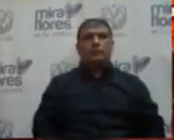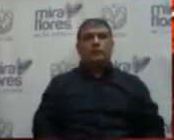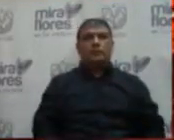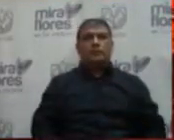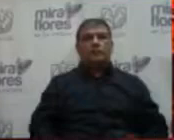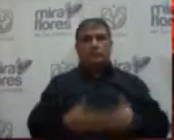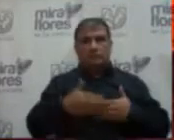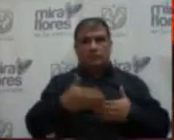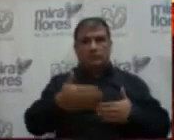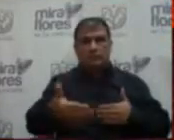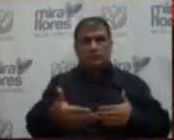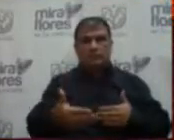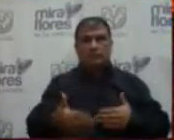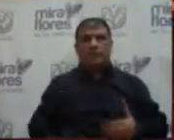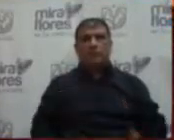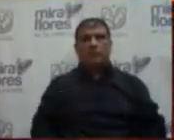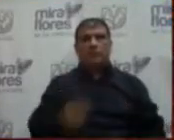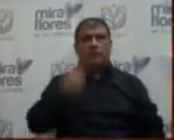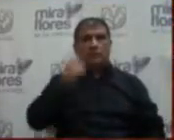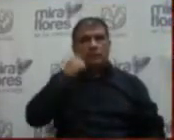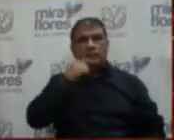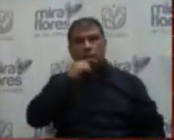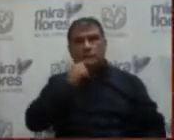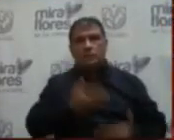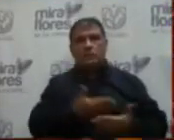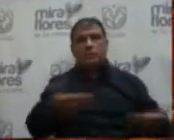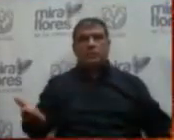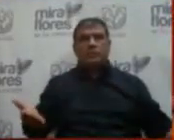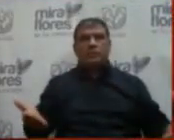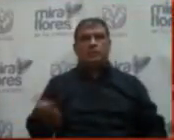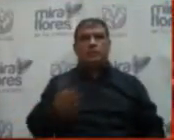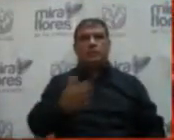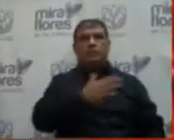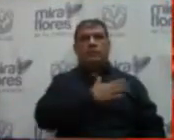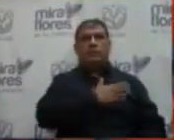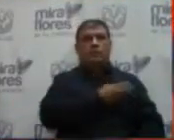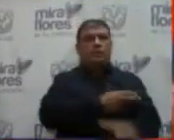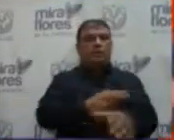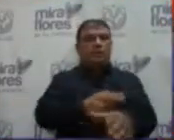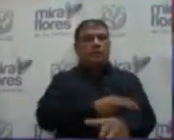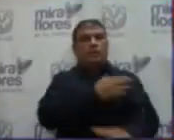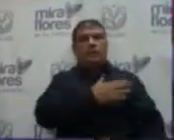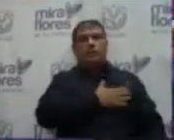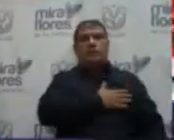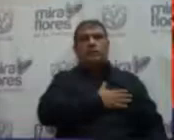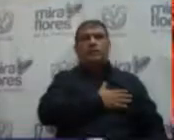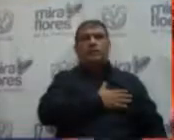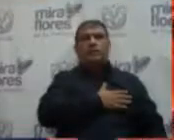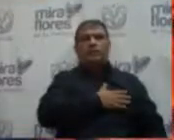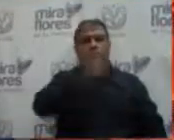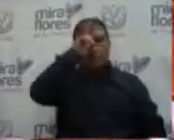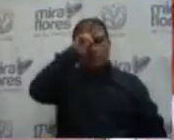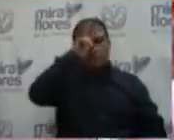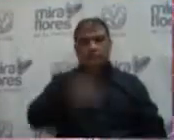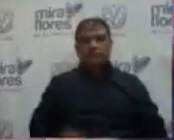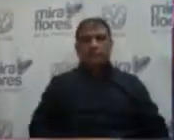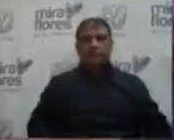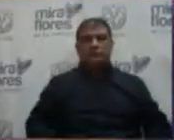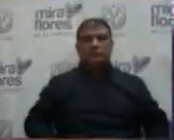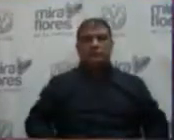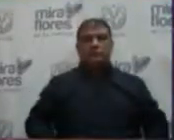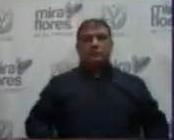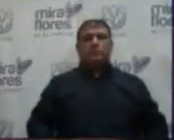A continuación, damas y caballeros, entonaremos las sagradas notas del himno nacional del Perú.